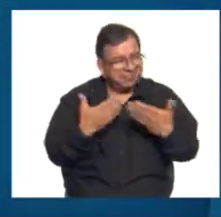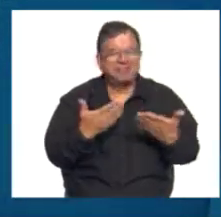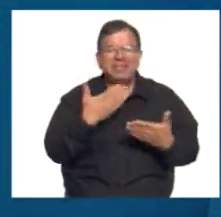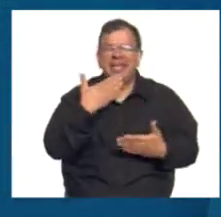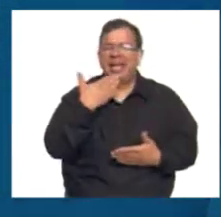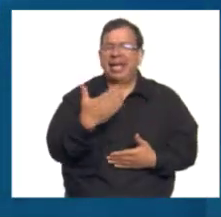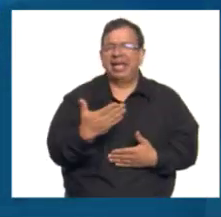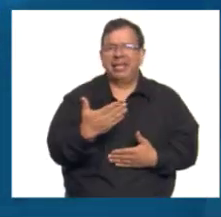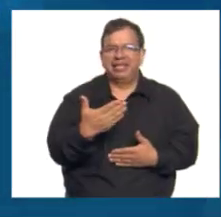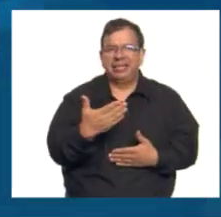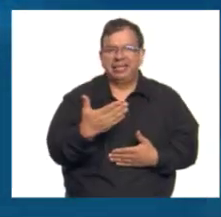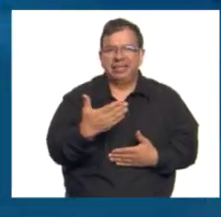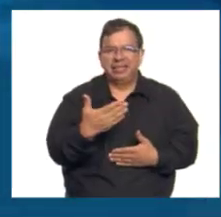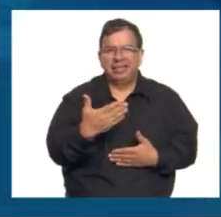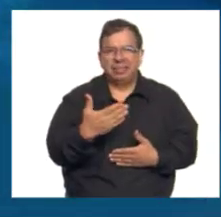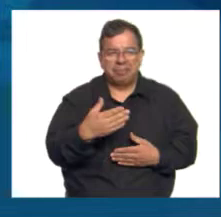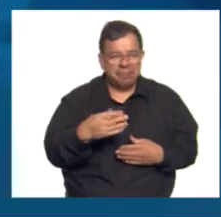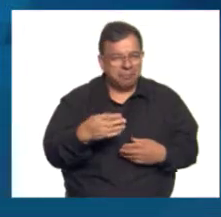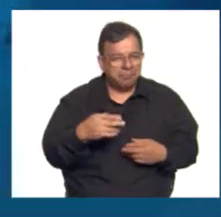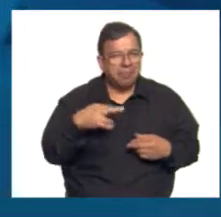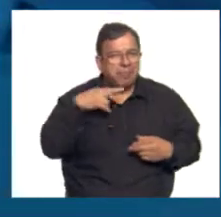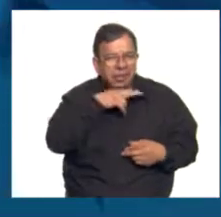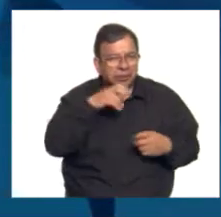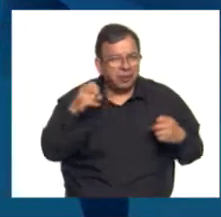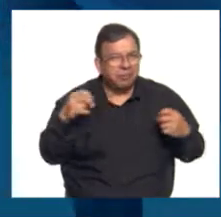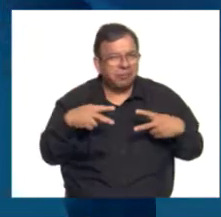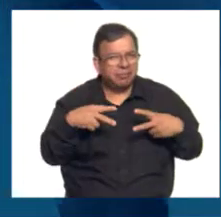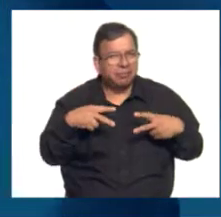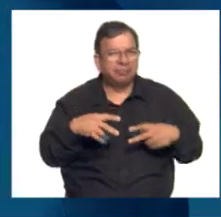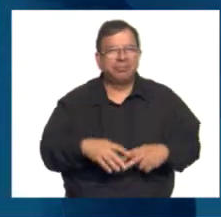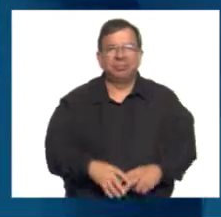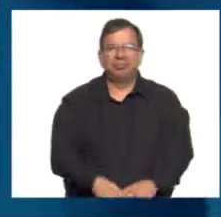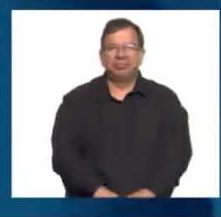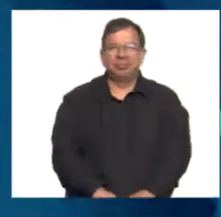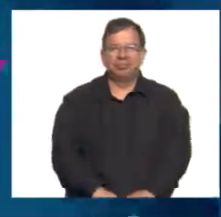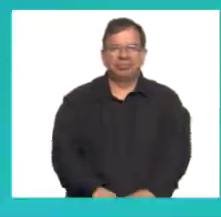¡Muy bien! ¡Nos vemos pronto!